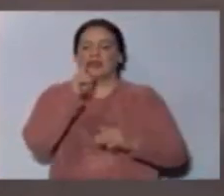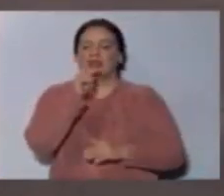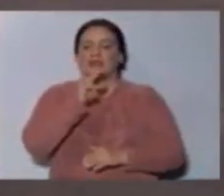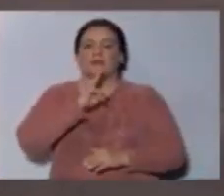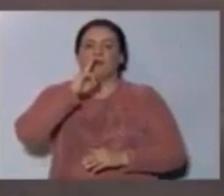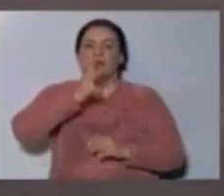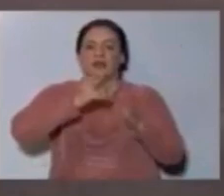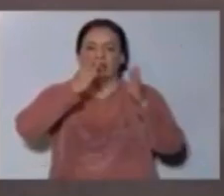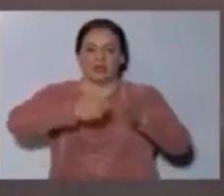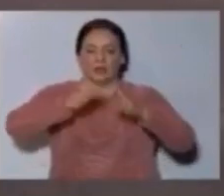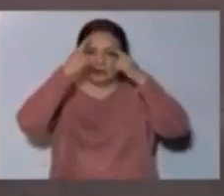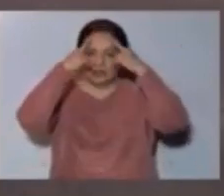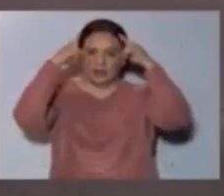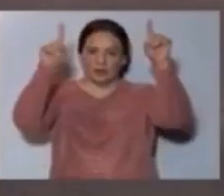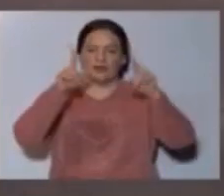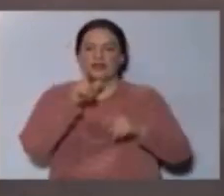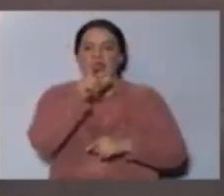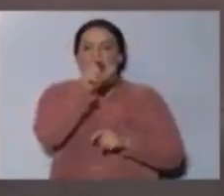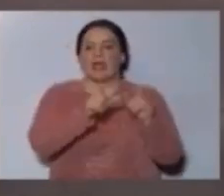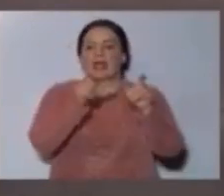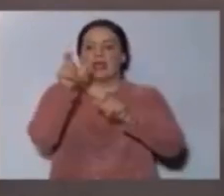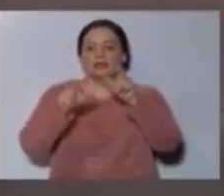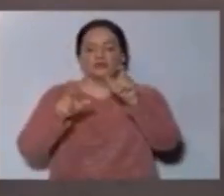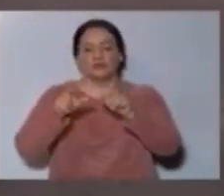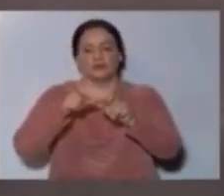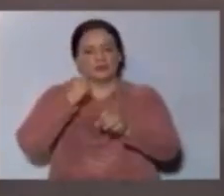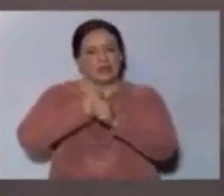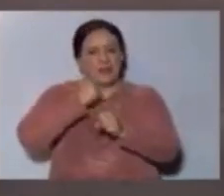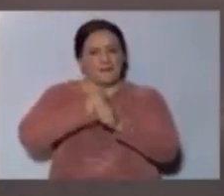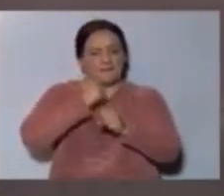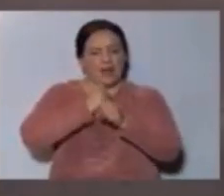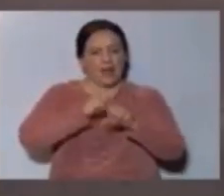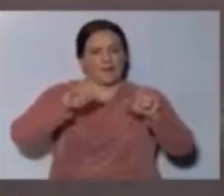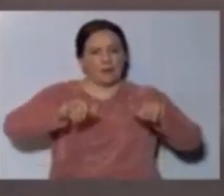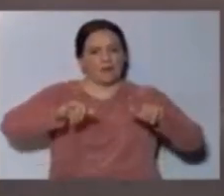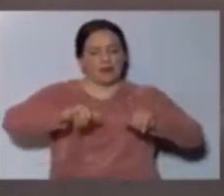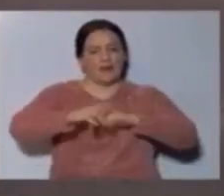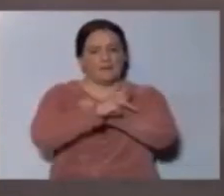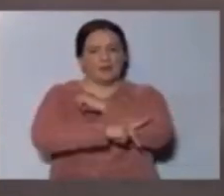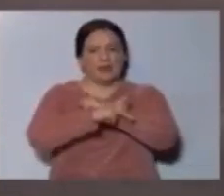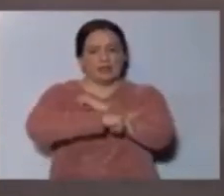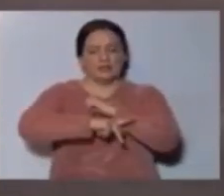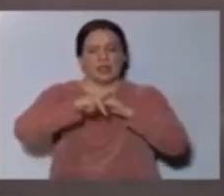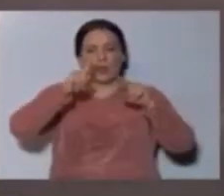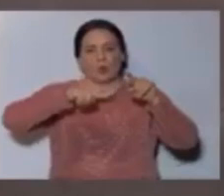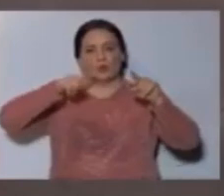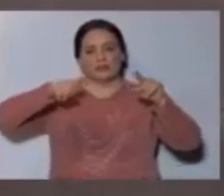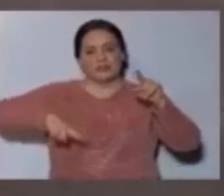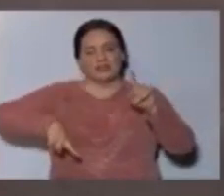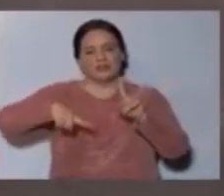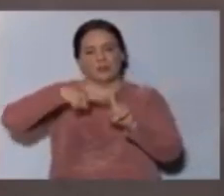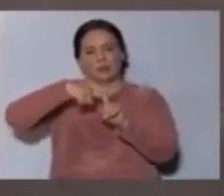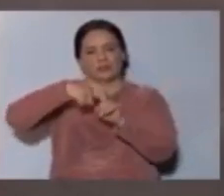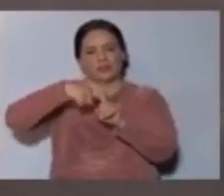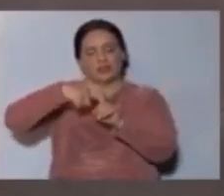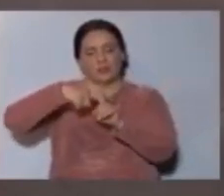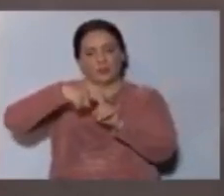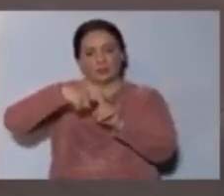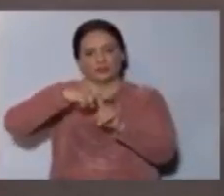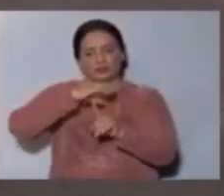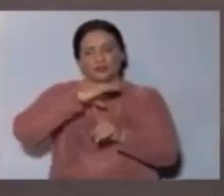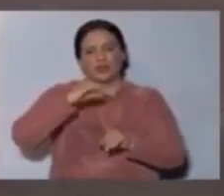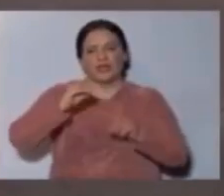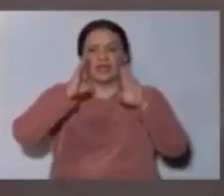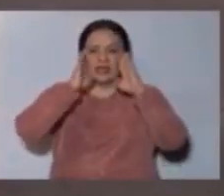héroes. Esos quienes arduamente trabajan por sostener el país con los índices positivos en